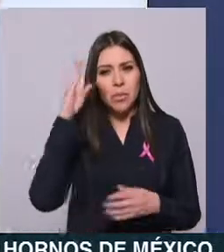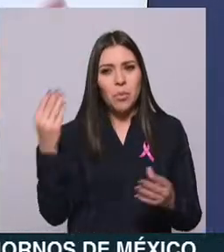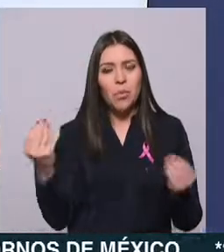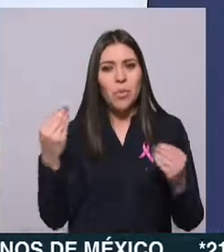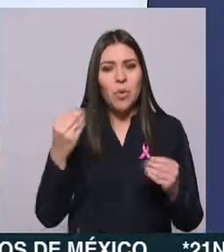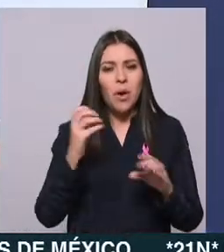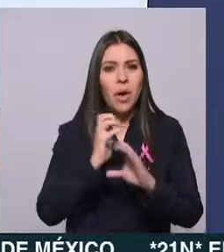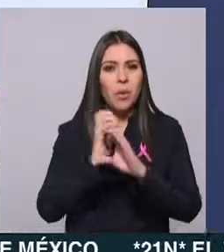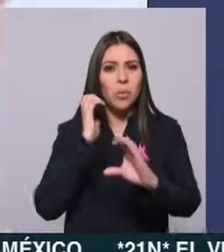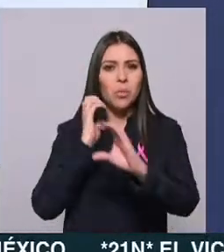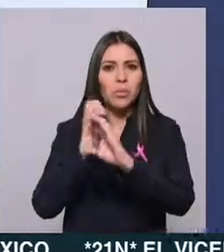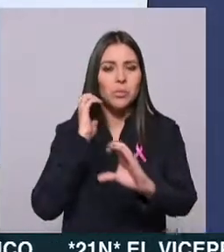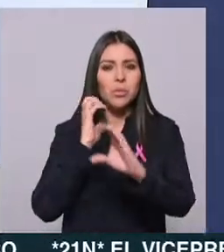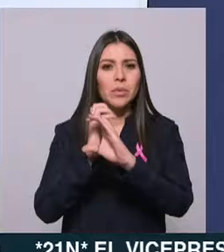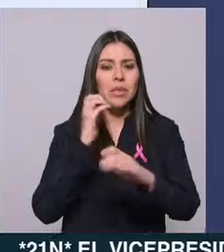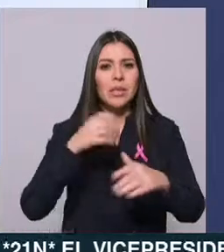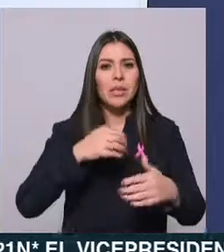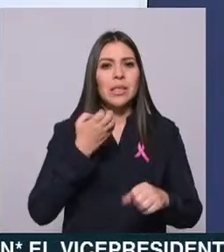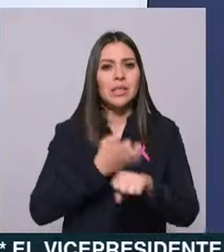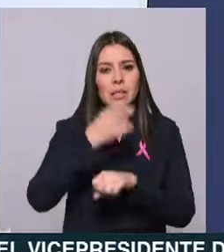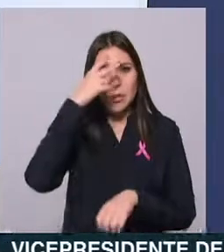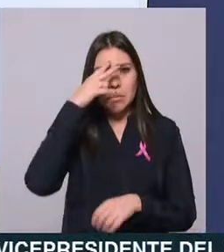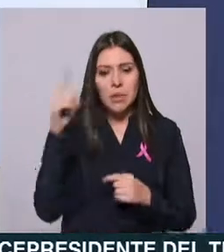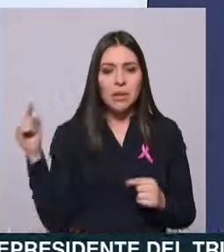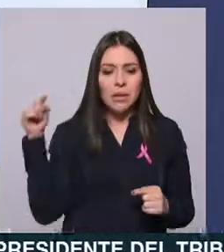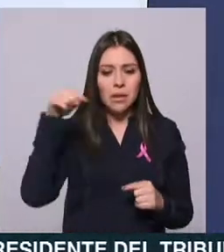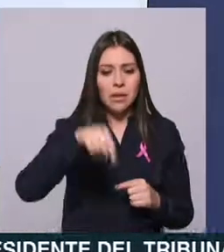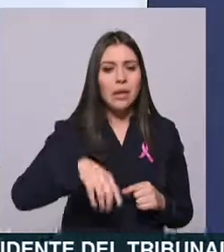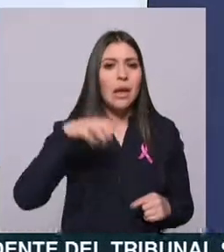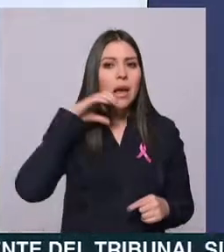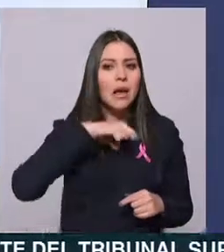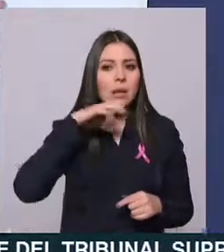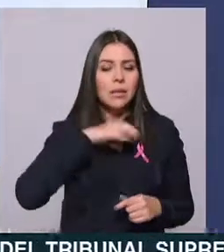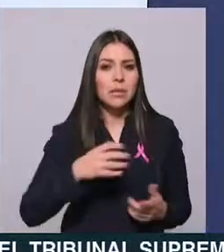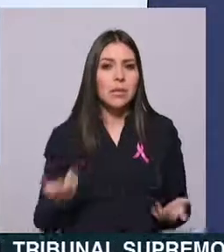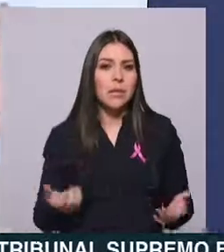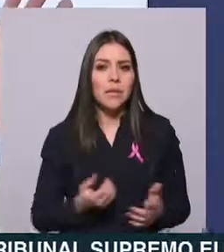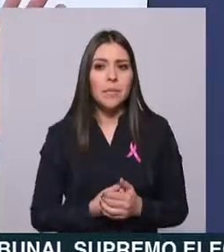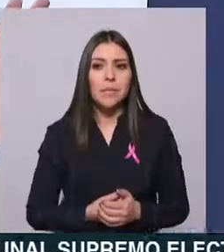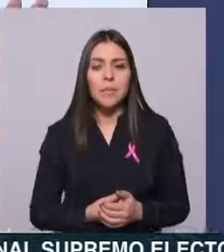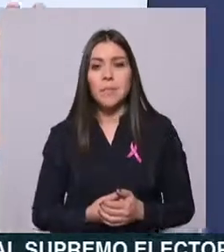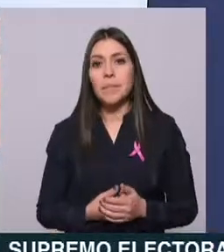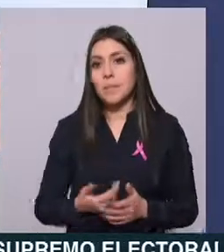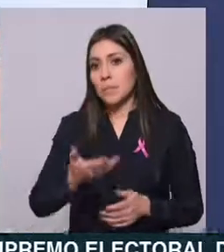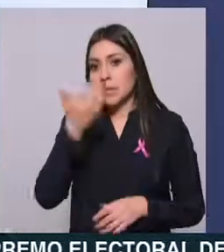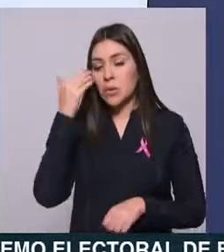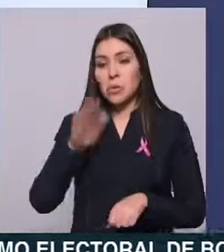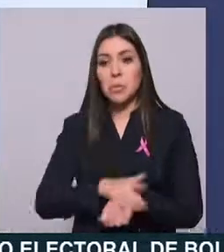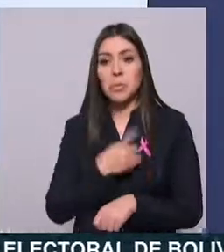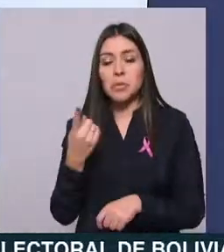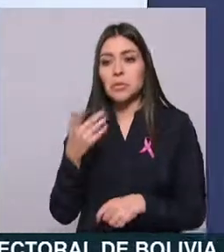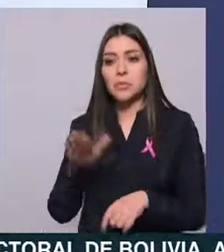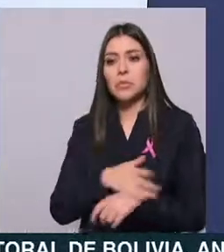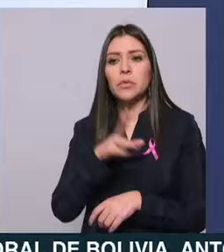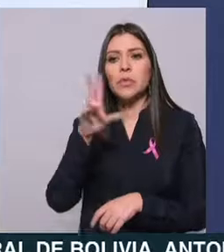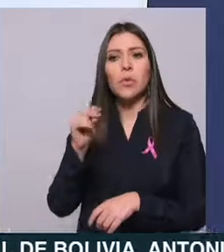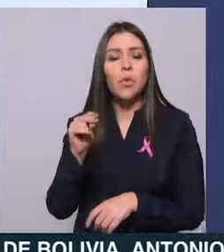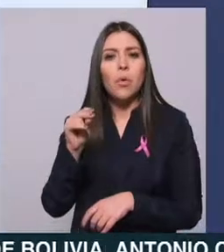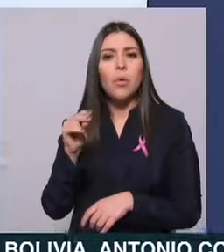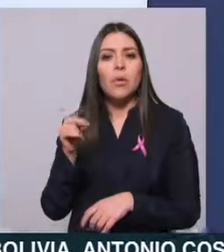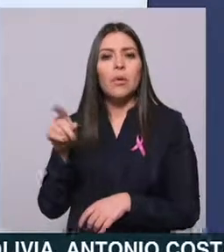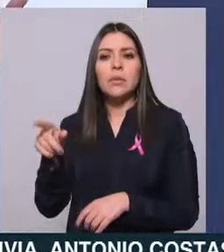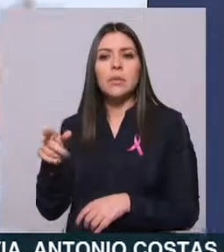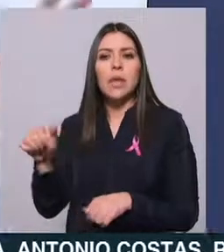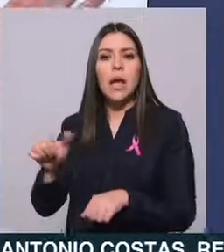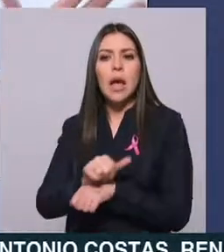del Estado de México que entran a la alcaldía de Venustiano Carranza y no sé, tal vez por no pagar o no sé por qué razón, así la desconozco, no meten los camiones al